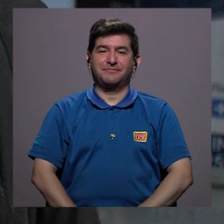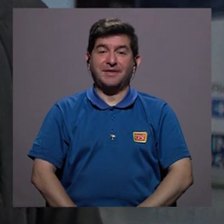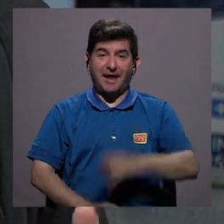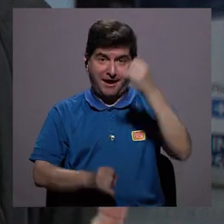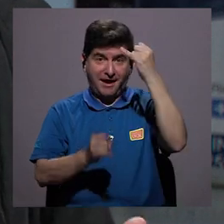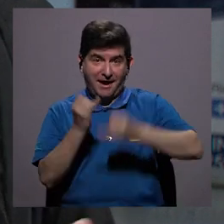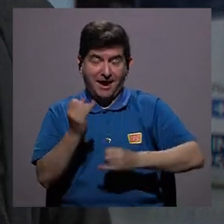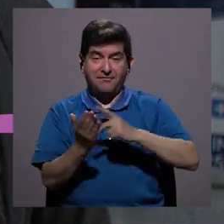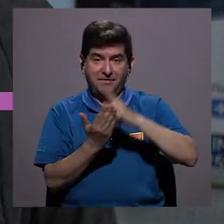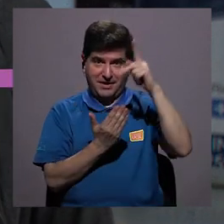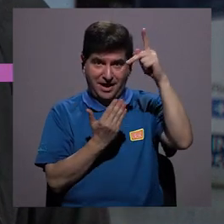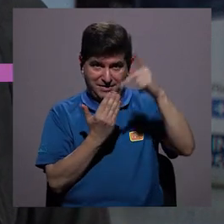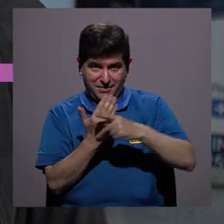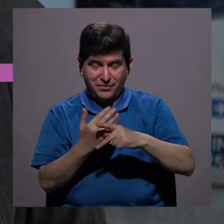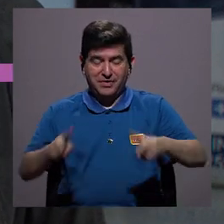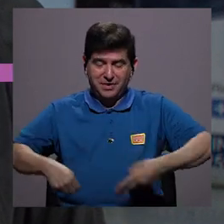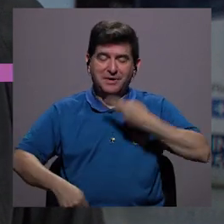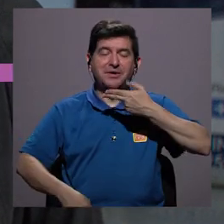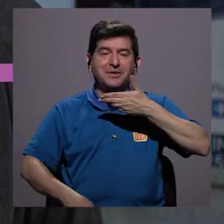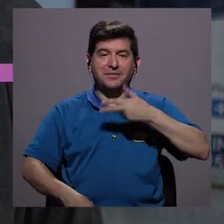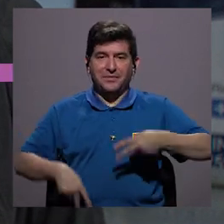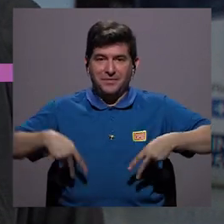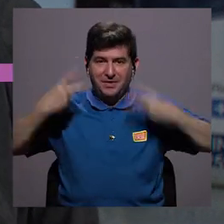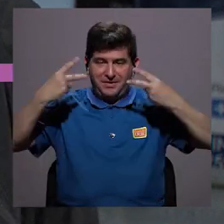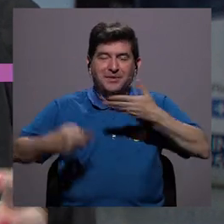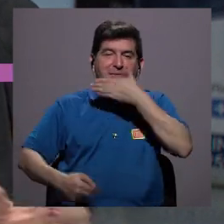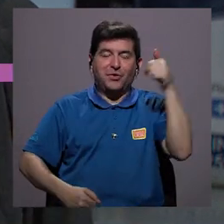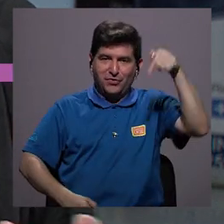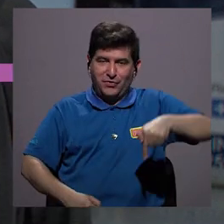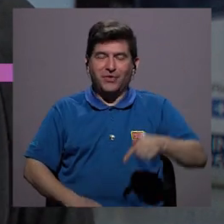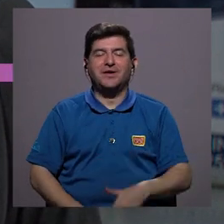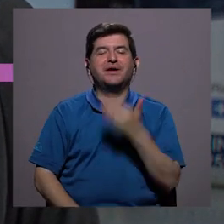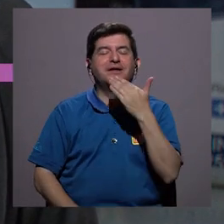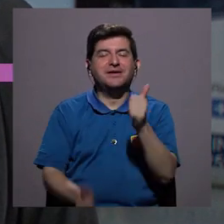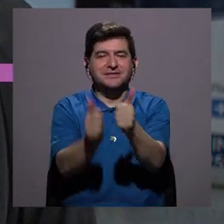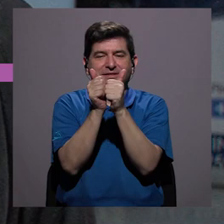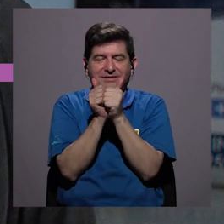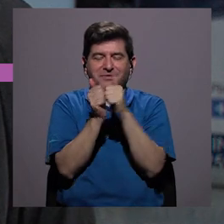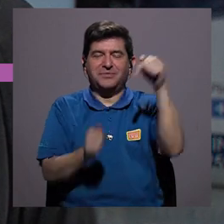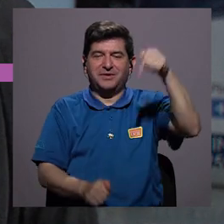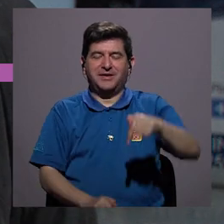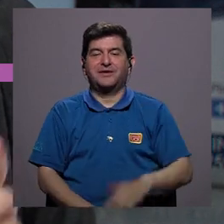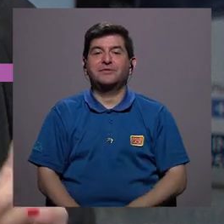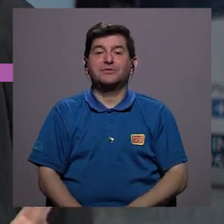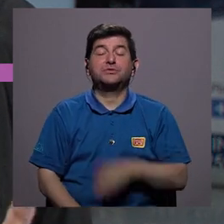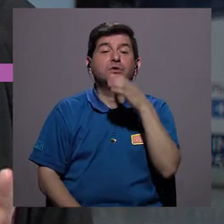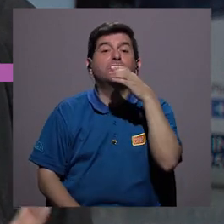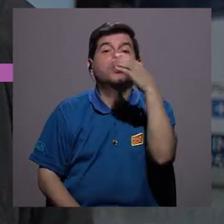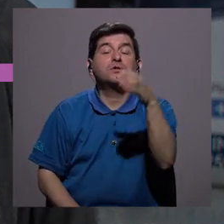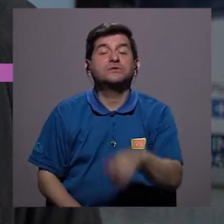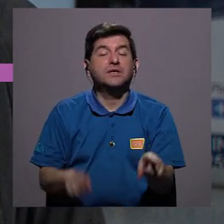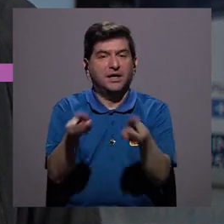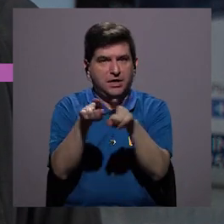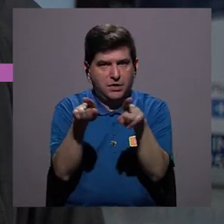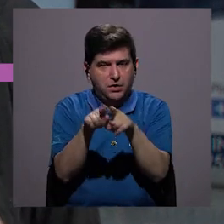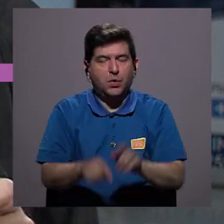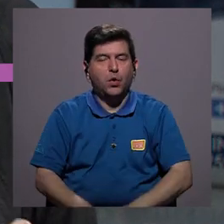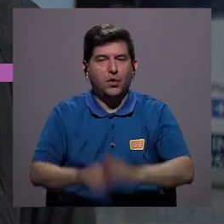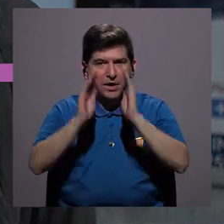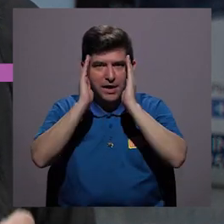Hemos llegado al final de una edición más de Vivir Mejor. Gracias por acompañarnos en este espacio. Les recomendamos